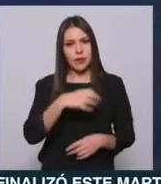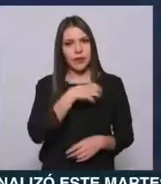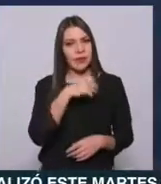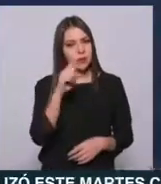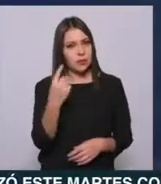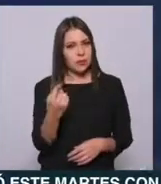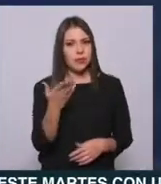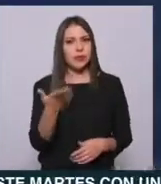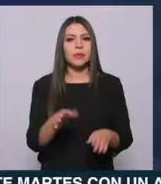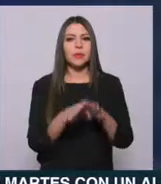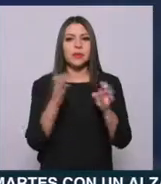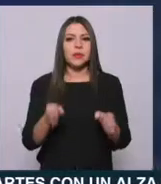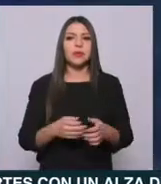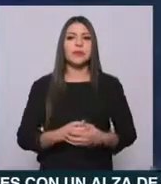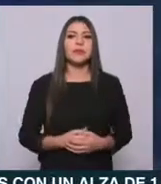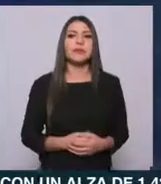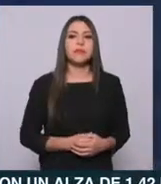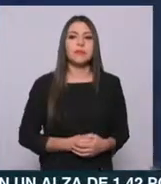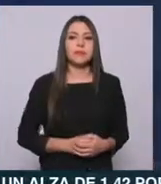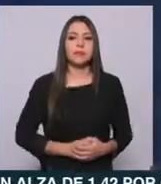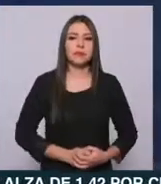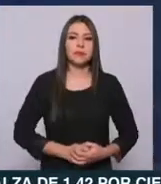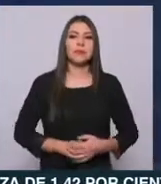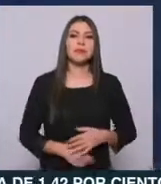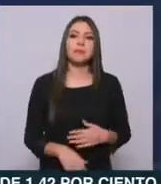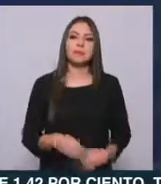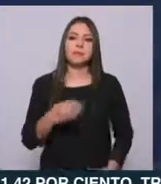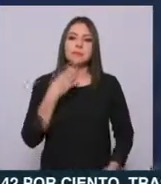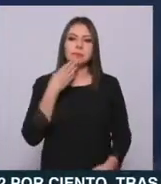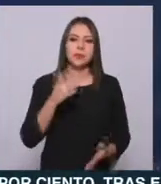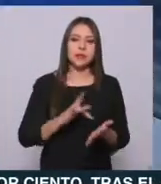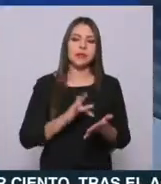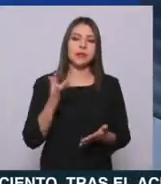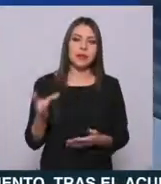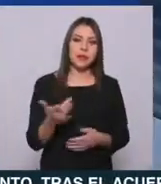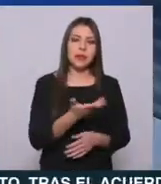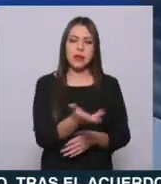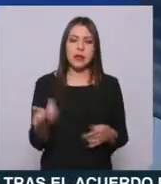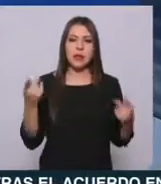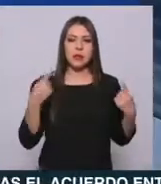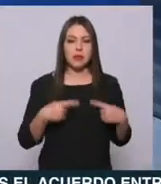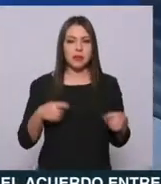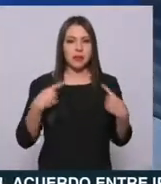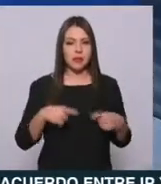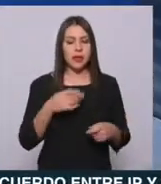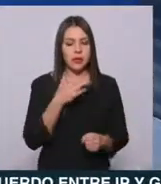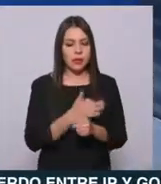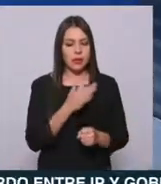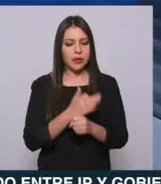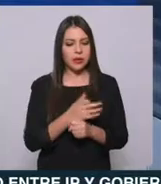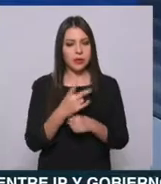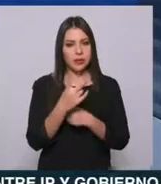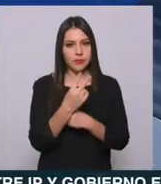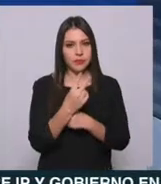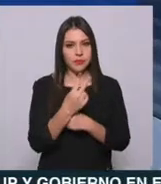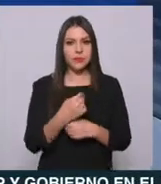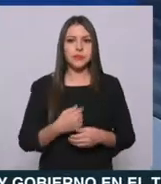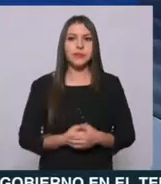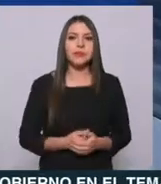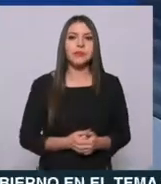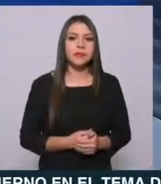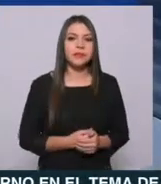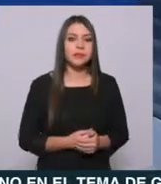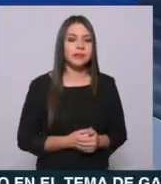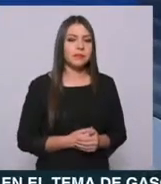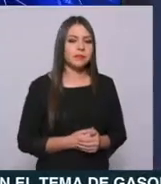Capital 21. ¿Cómo estás? Muy bien, muchas gracias. Al contrario, gracias a ustedes y a la gente que tiene a bien estarnos observando. Estefaní,